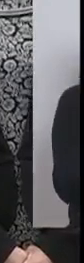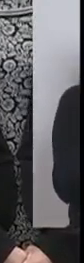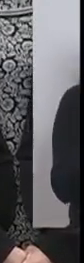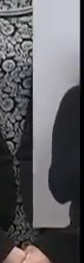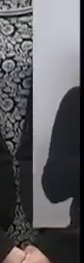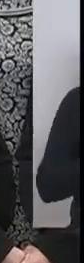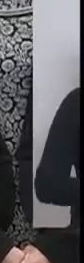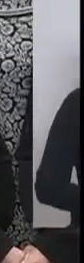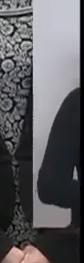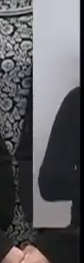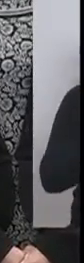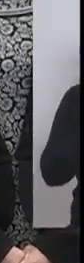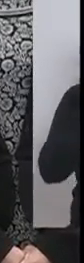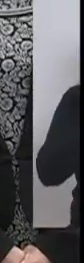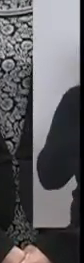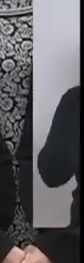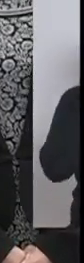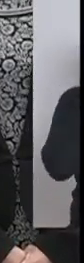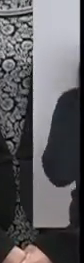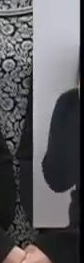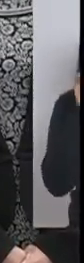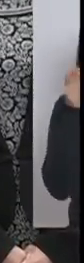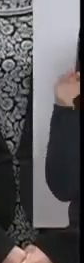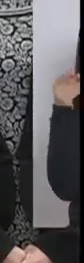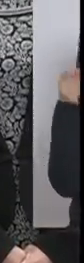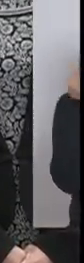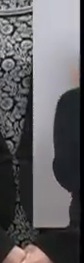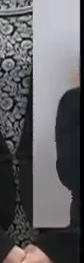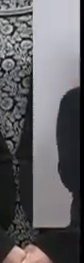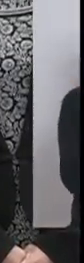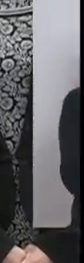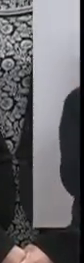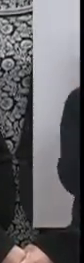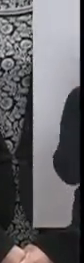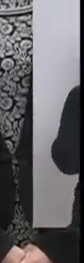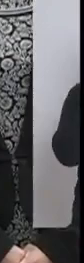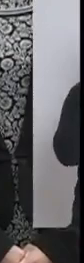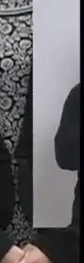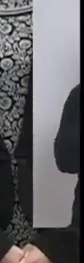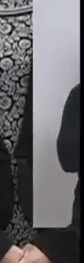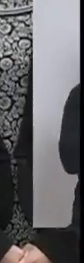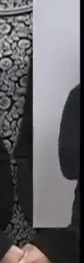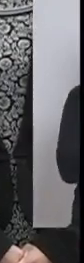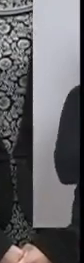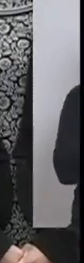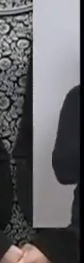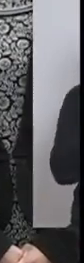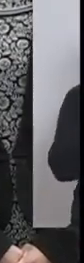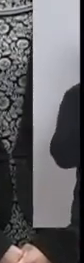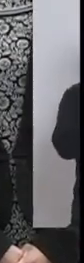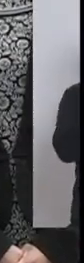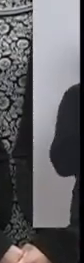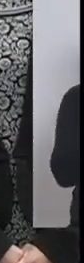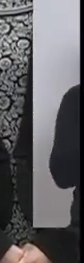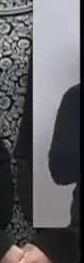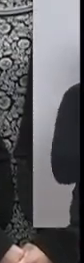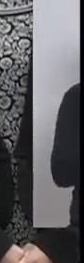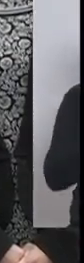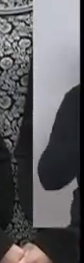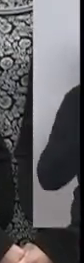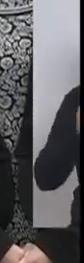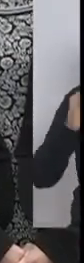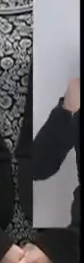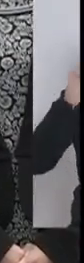fría para muchos parlamentarios que creyeron en algún minuto que eso no iba a ser así. Hoy, si bien se anuncia una reforma